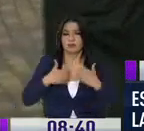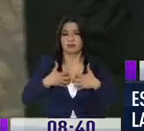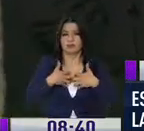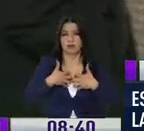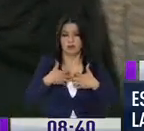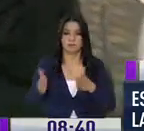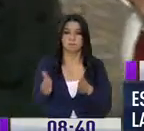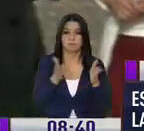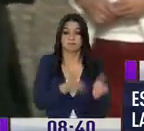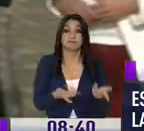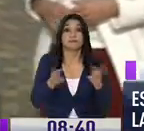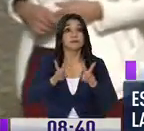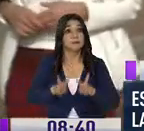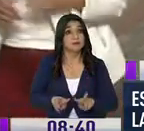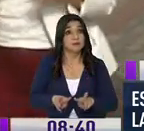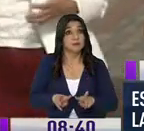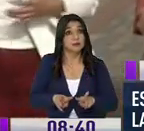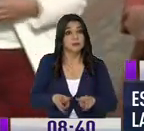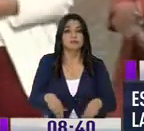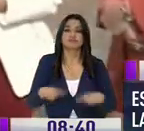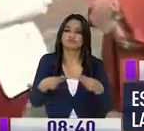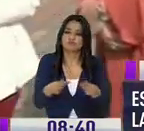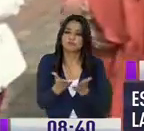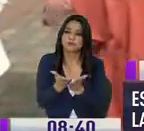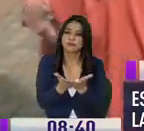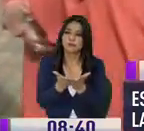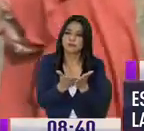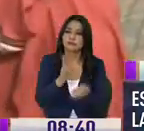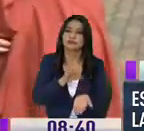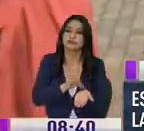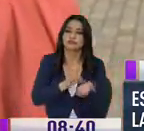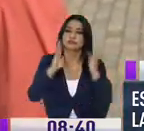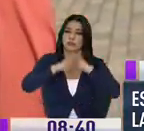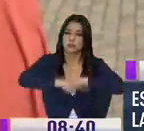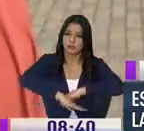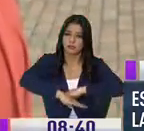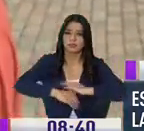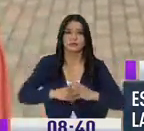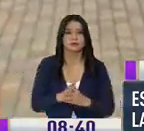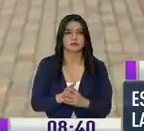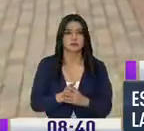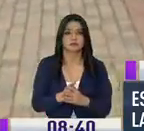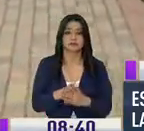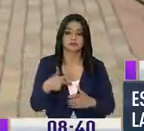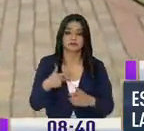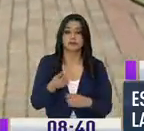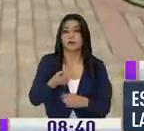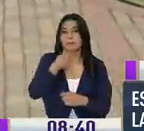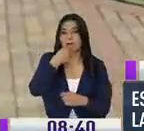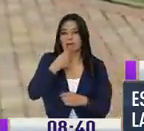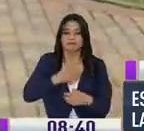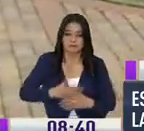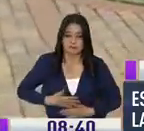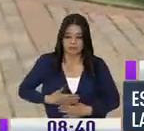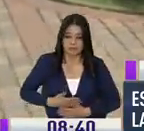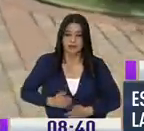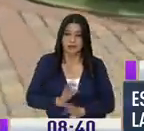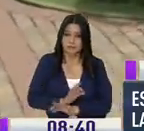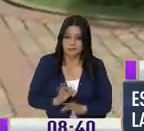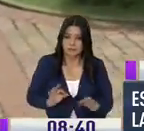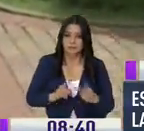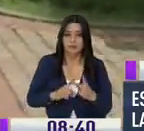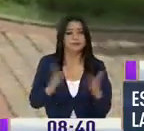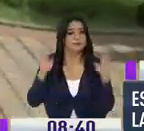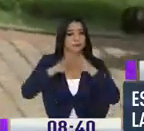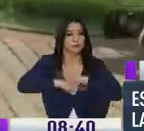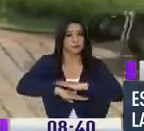otro lado, nosotros también vamos a estar brindando servicio veterinario gratuito. Vamos a desparasitar a los cachorritos, a los perritos. Todo esto es